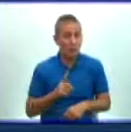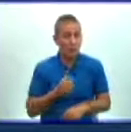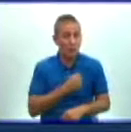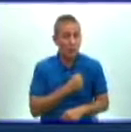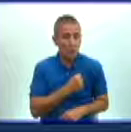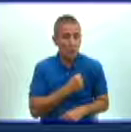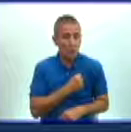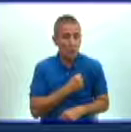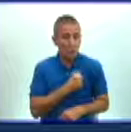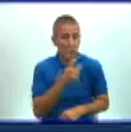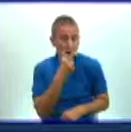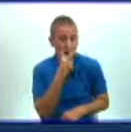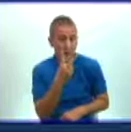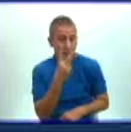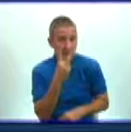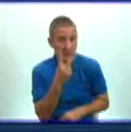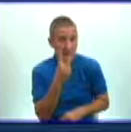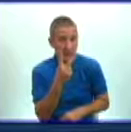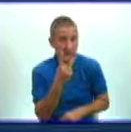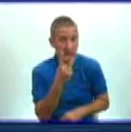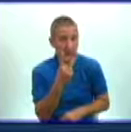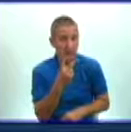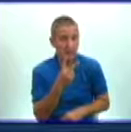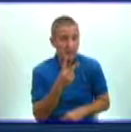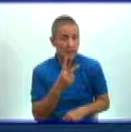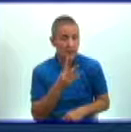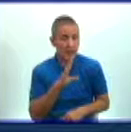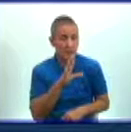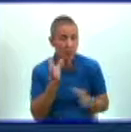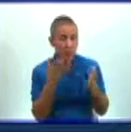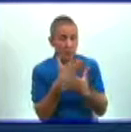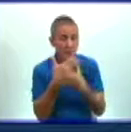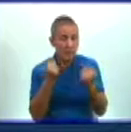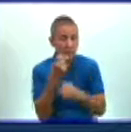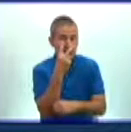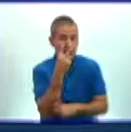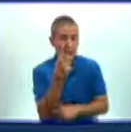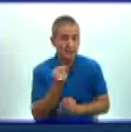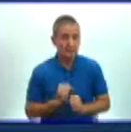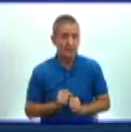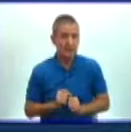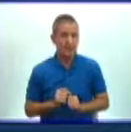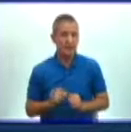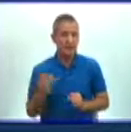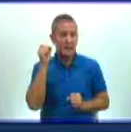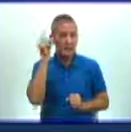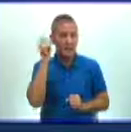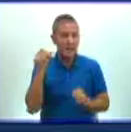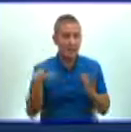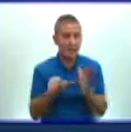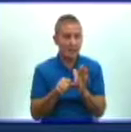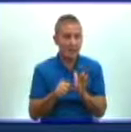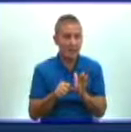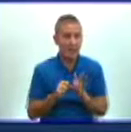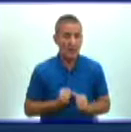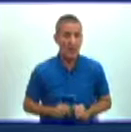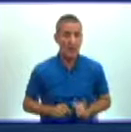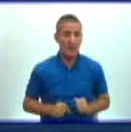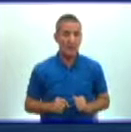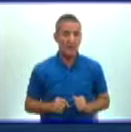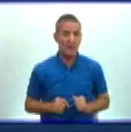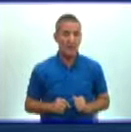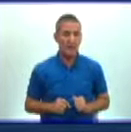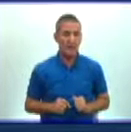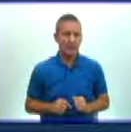de vista mi idea central. Contar con un ser tan especial como este.